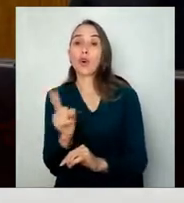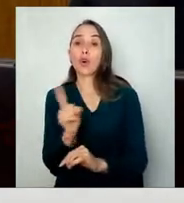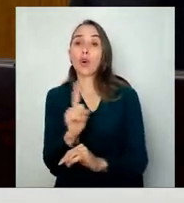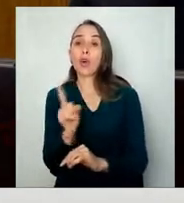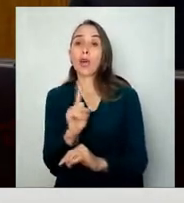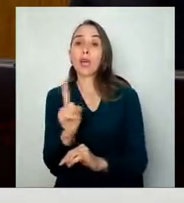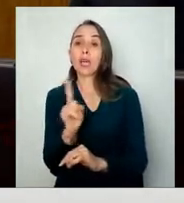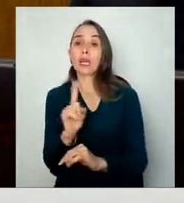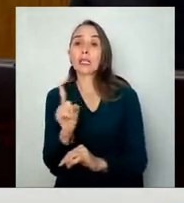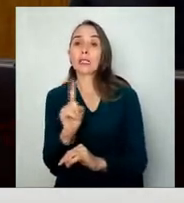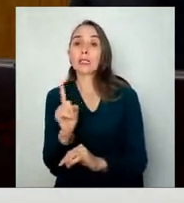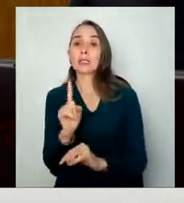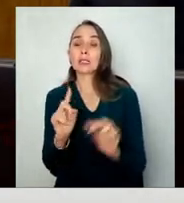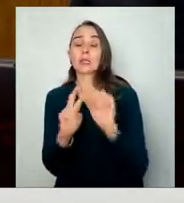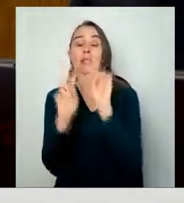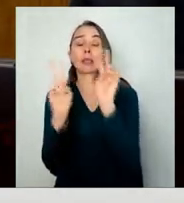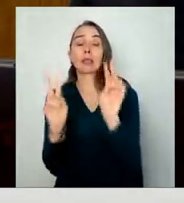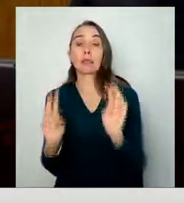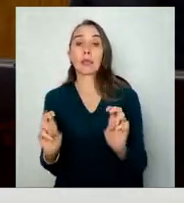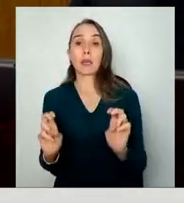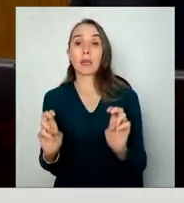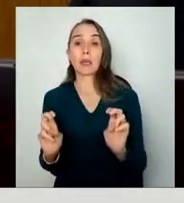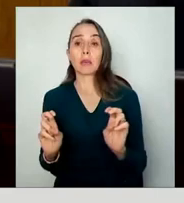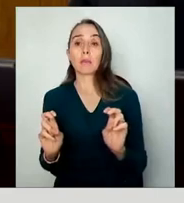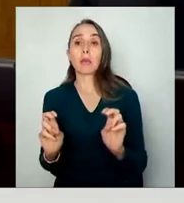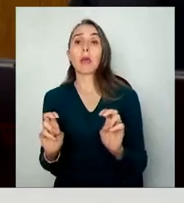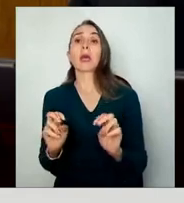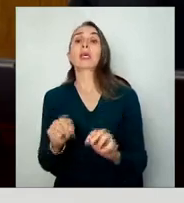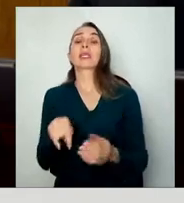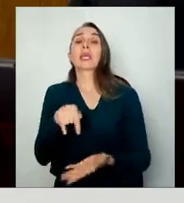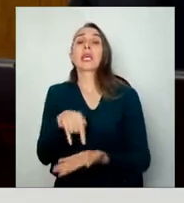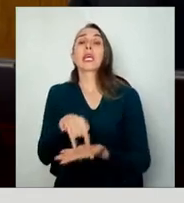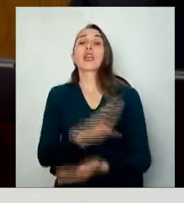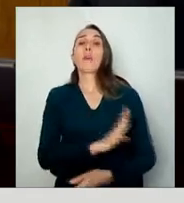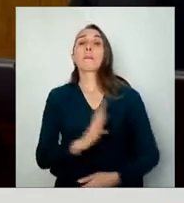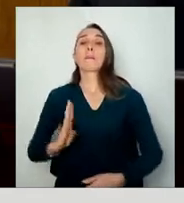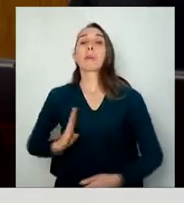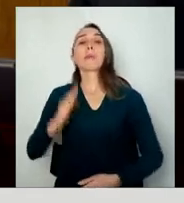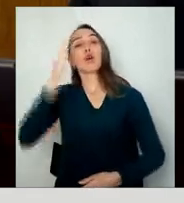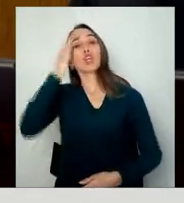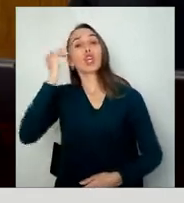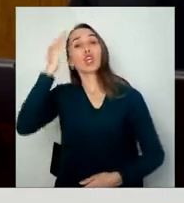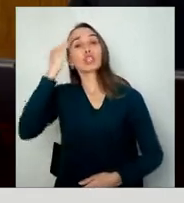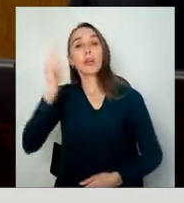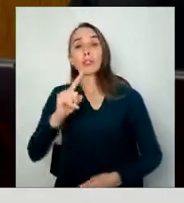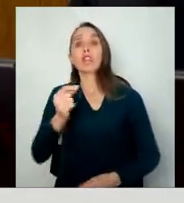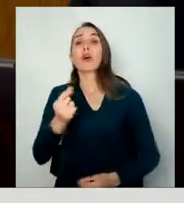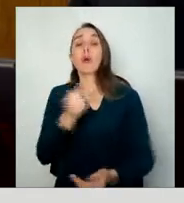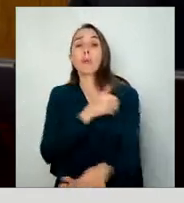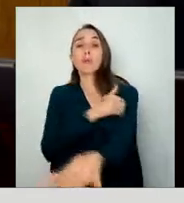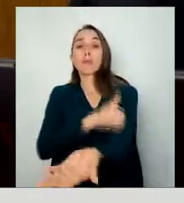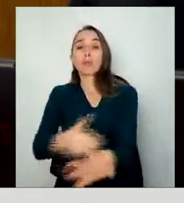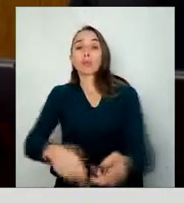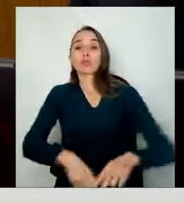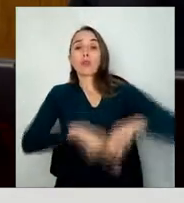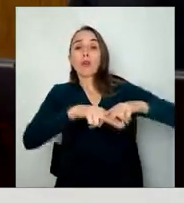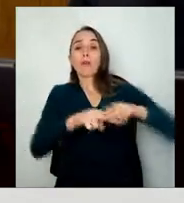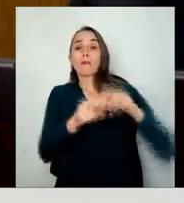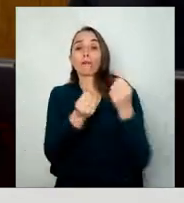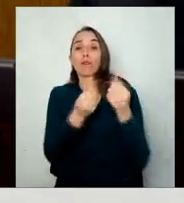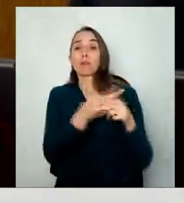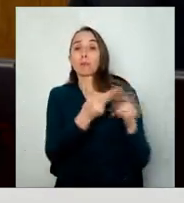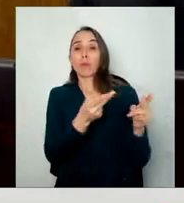una cuestión que sea desconocida para este congreso la cantidad de recursos públicos que tenemos para que tenemos para cubrir